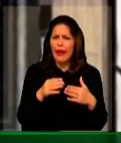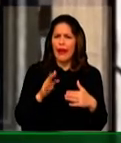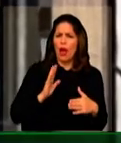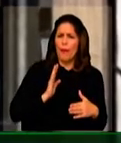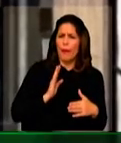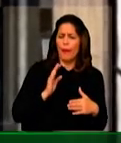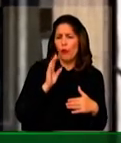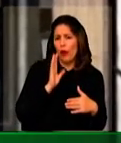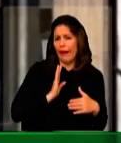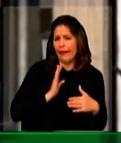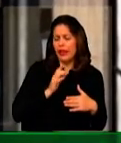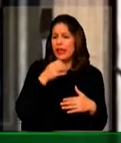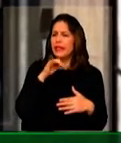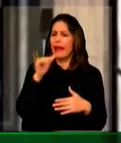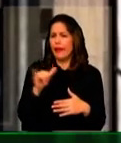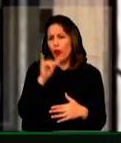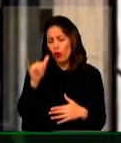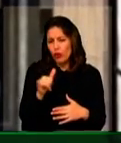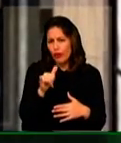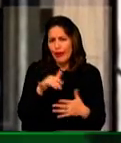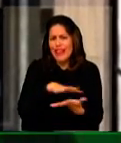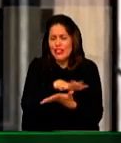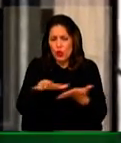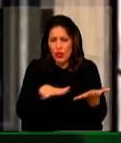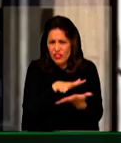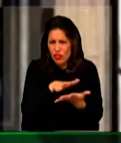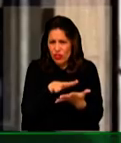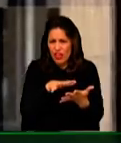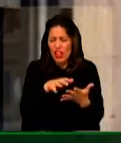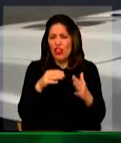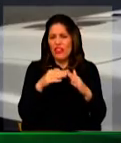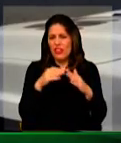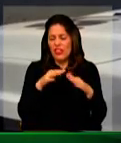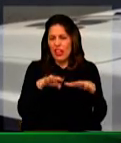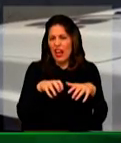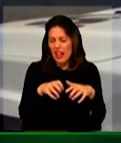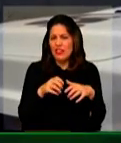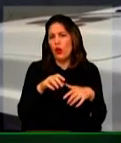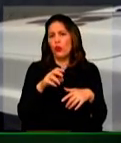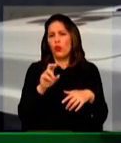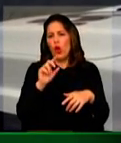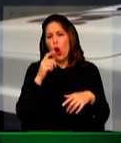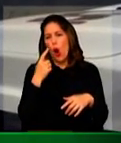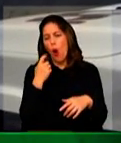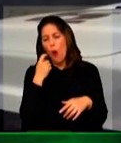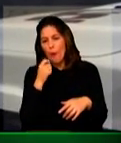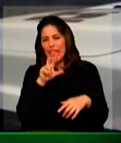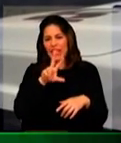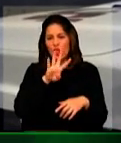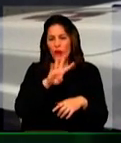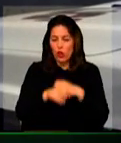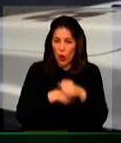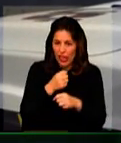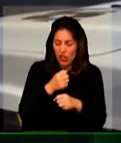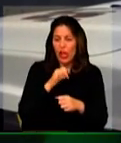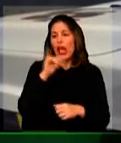viviendo en una casa donde habitaba junto a su pareja un hombre de 34. La menor contó, entre otras cosas, que él la mantenía retenida a